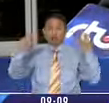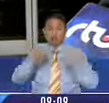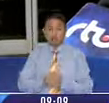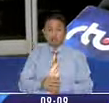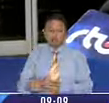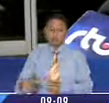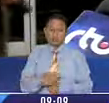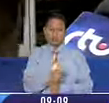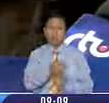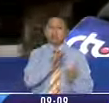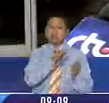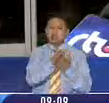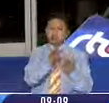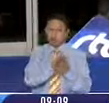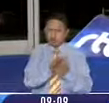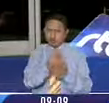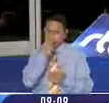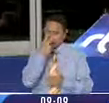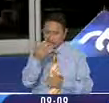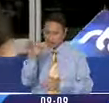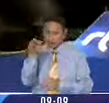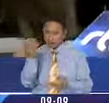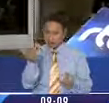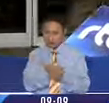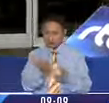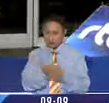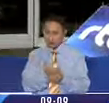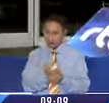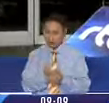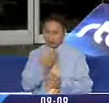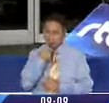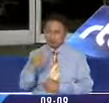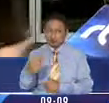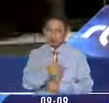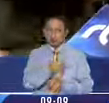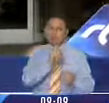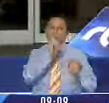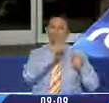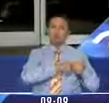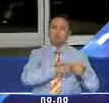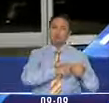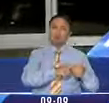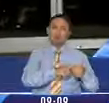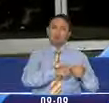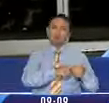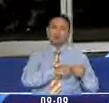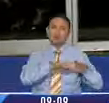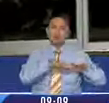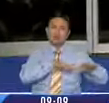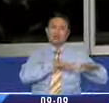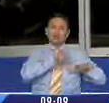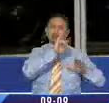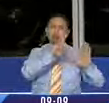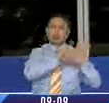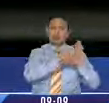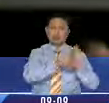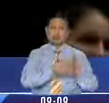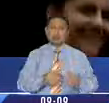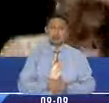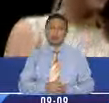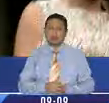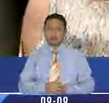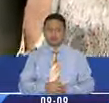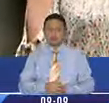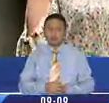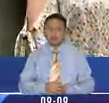donde sus socios, ustedes verán ya en el documento y en los anexos, están vinculados con actividades delictivas. A